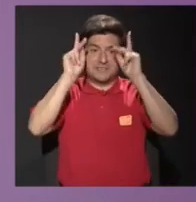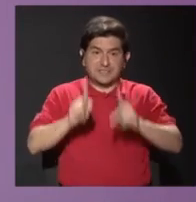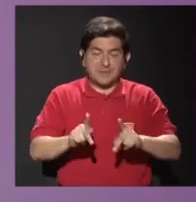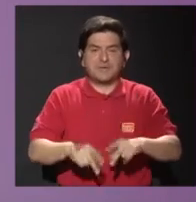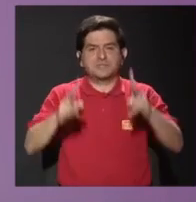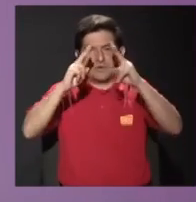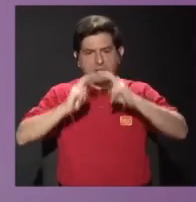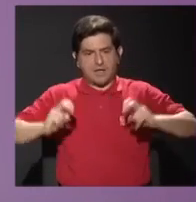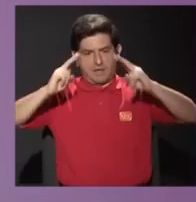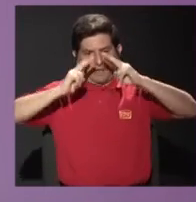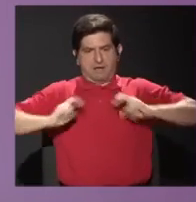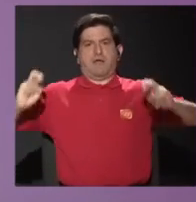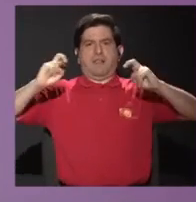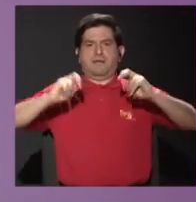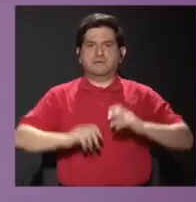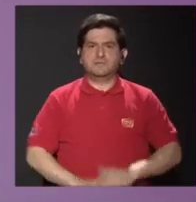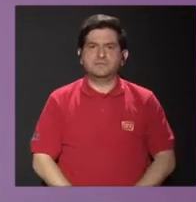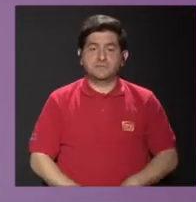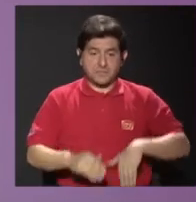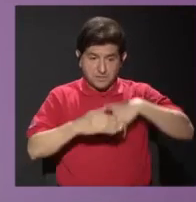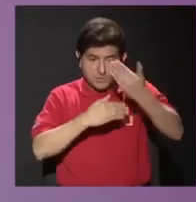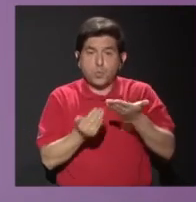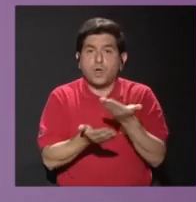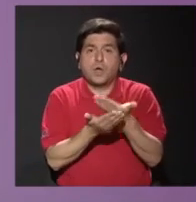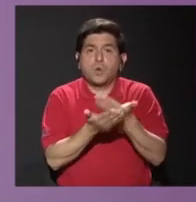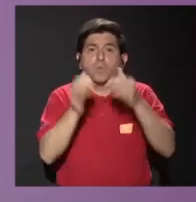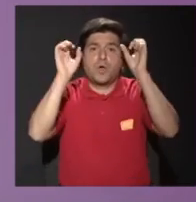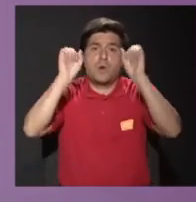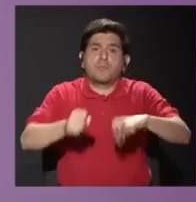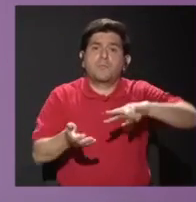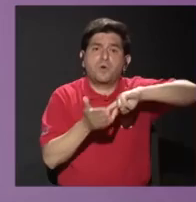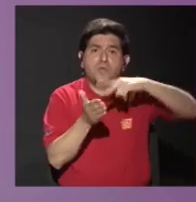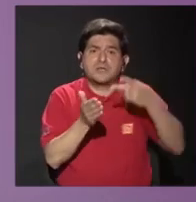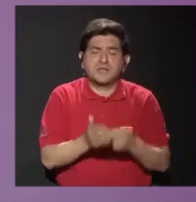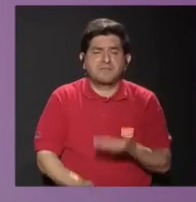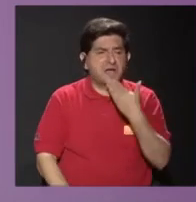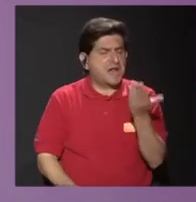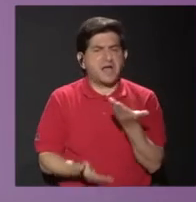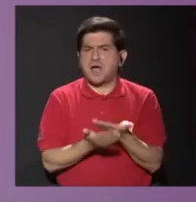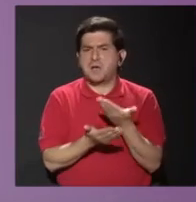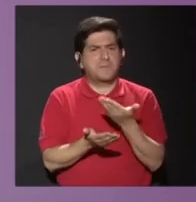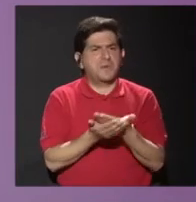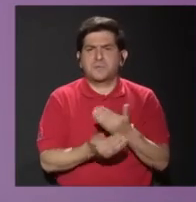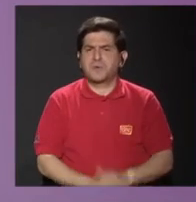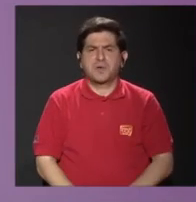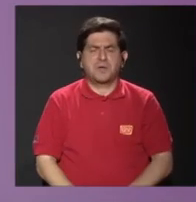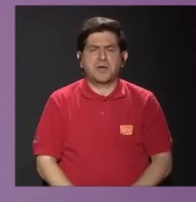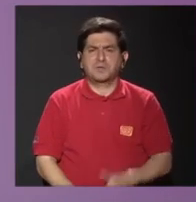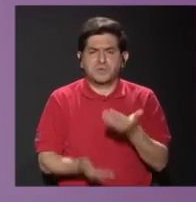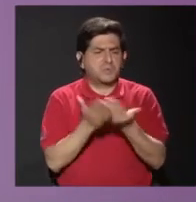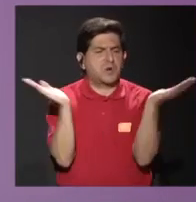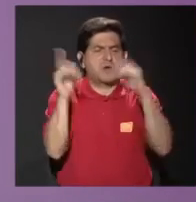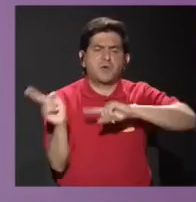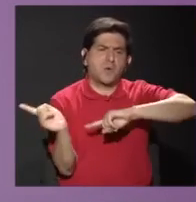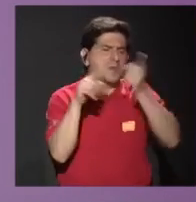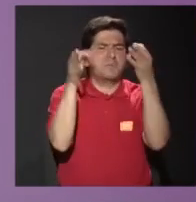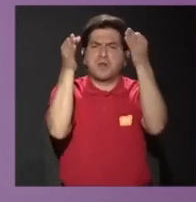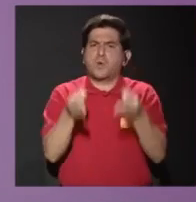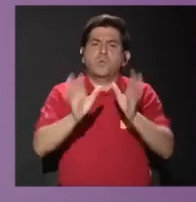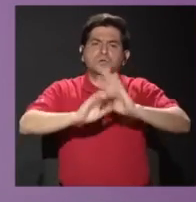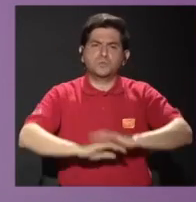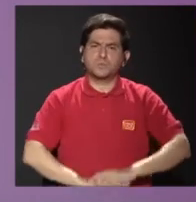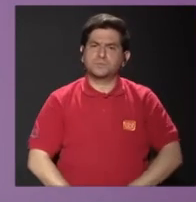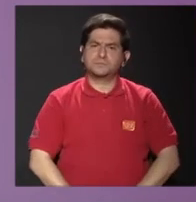a un examen exámenes que luego la prueba podía resultar mal tomada entonces no había evidencia para llevar esto a weezer